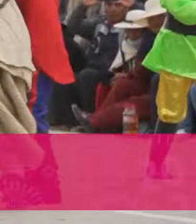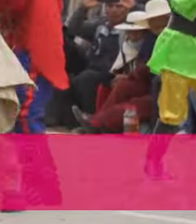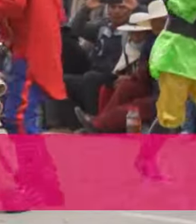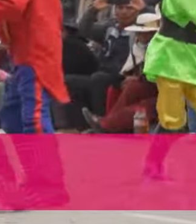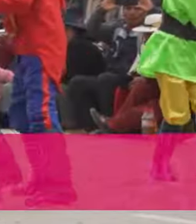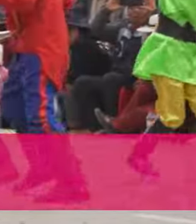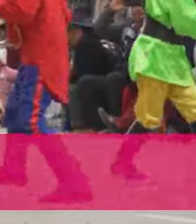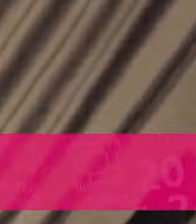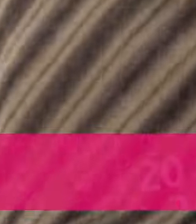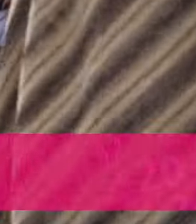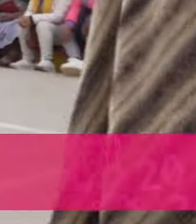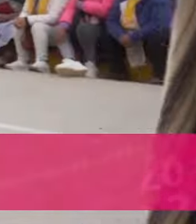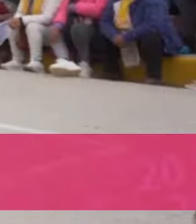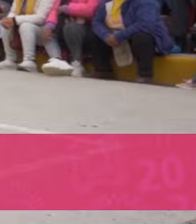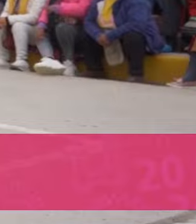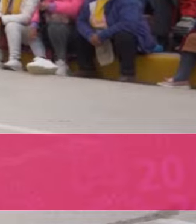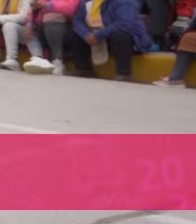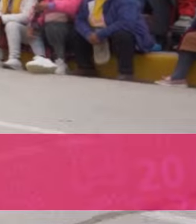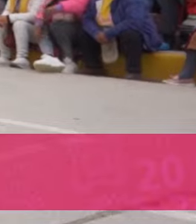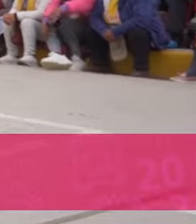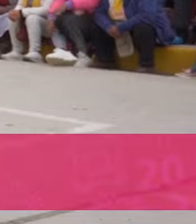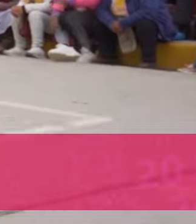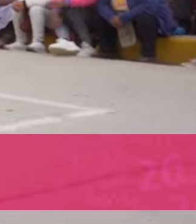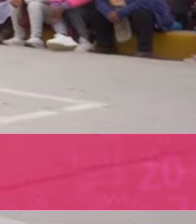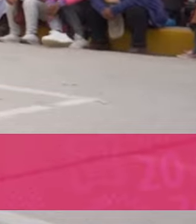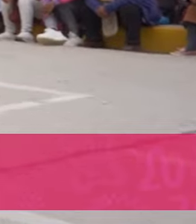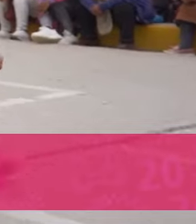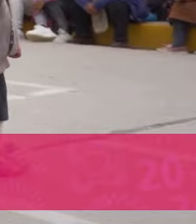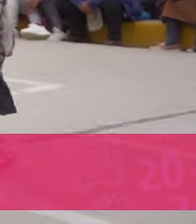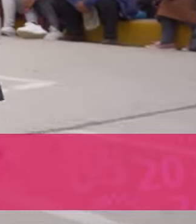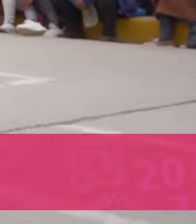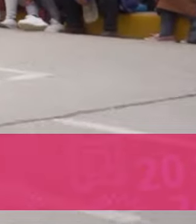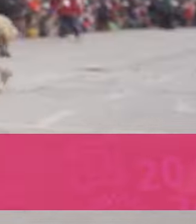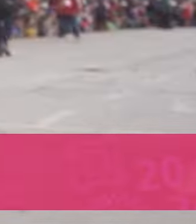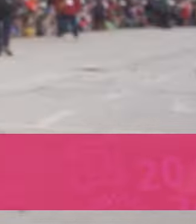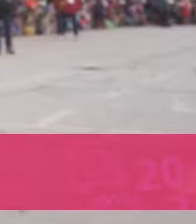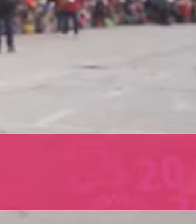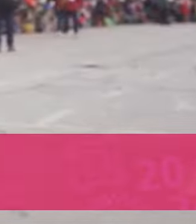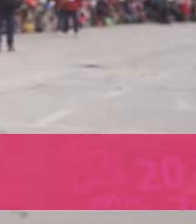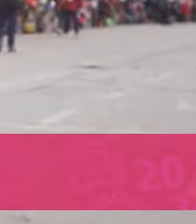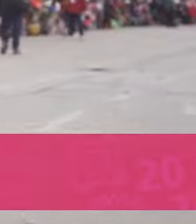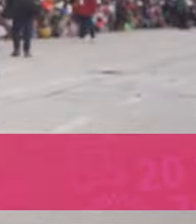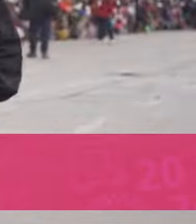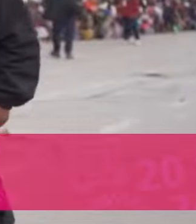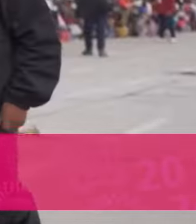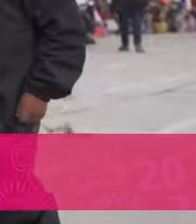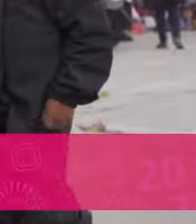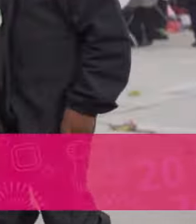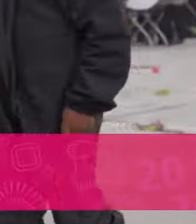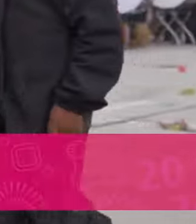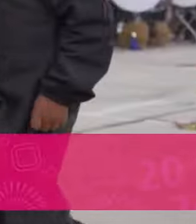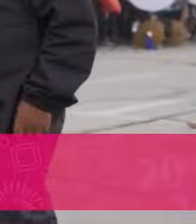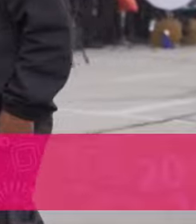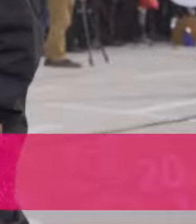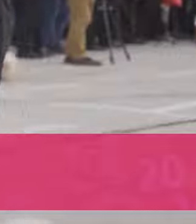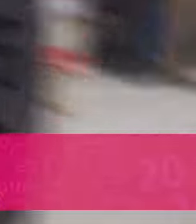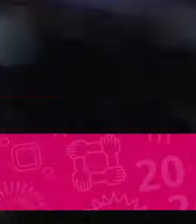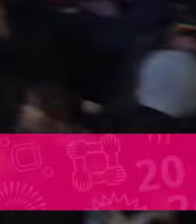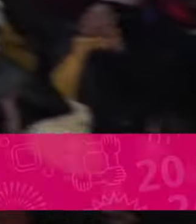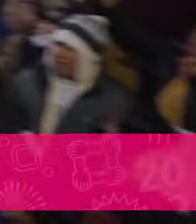Patria de San Cristóbal. El gran bicentenario de la gloriosa batalla de